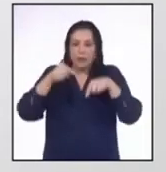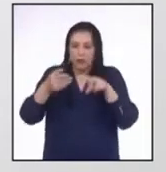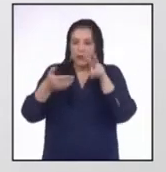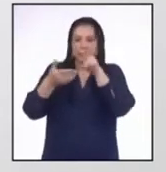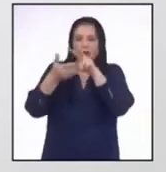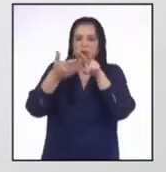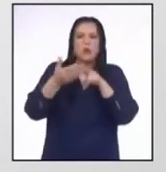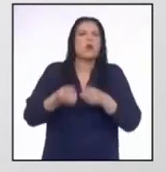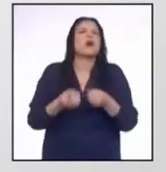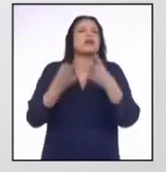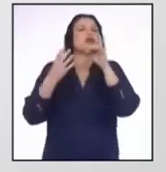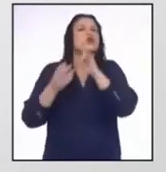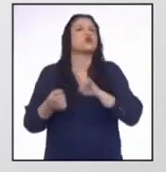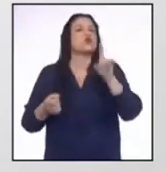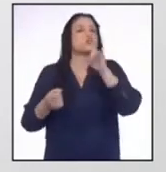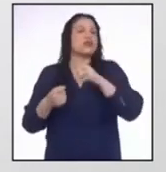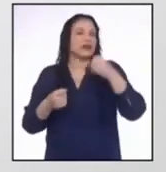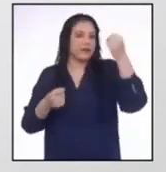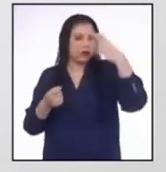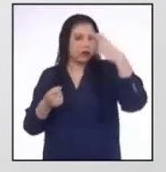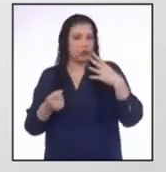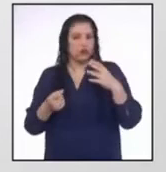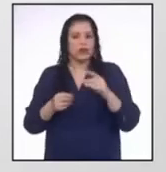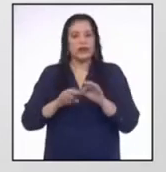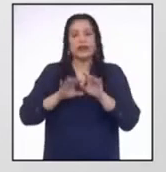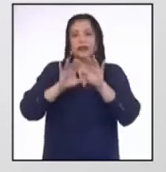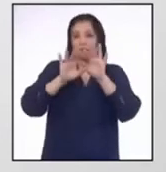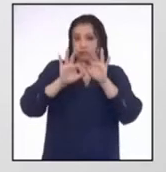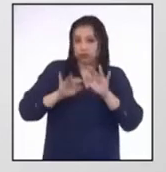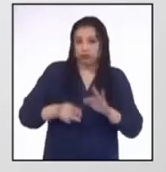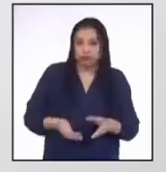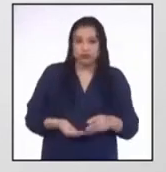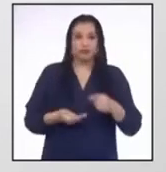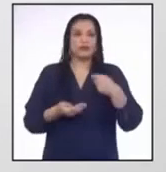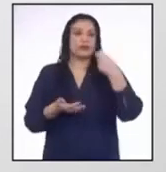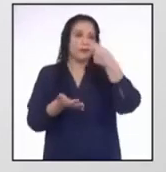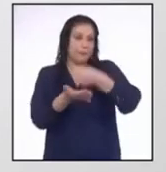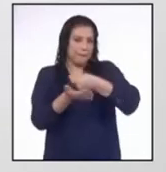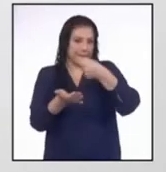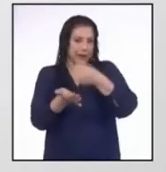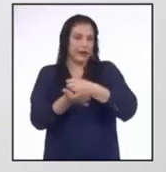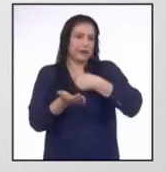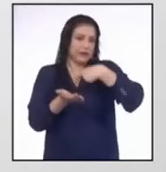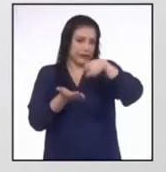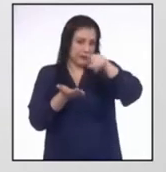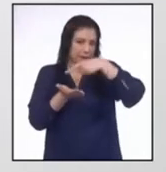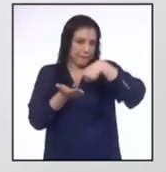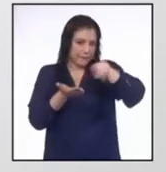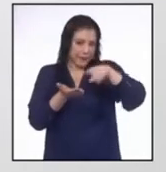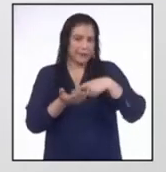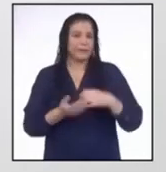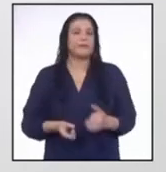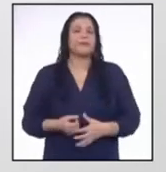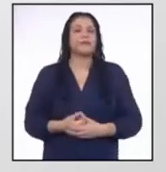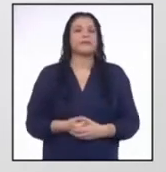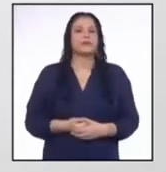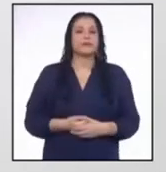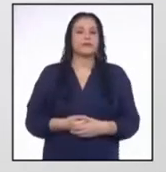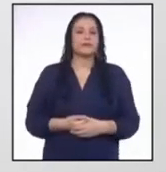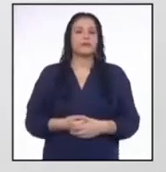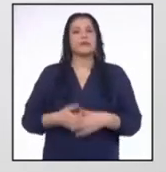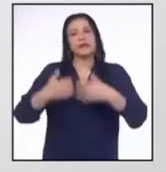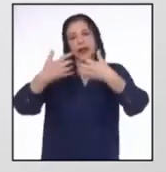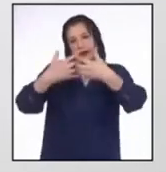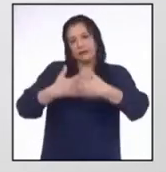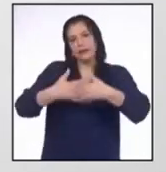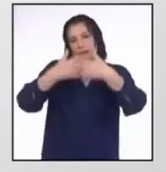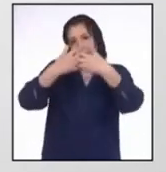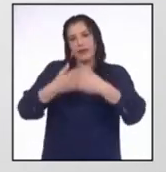medidores, facturan, reciben los pagos y luego transfieren el dinero que les corresponde a las empresas generadoras